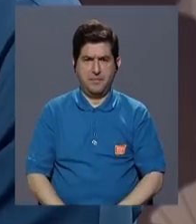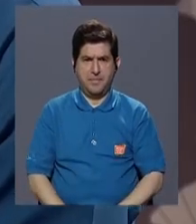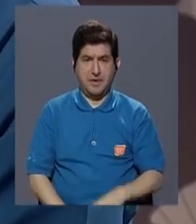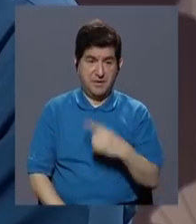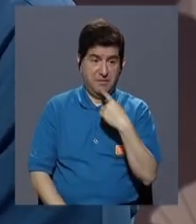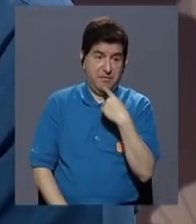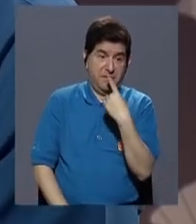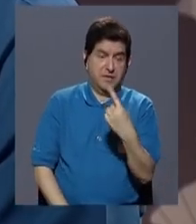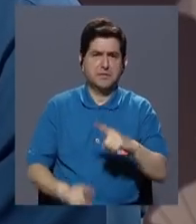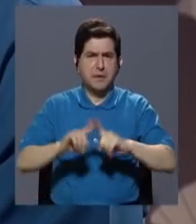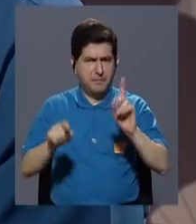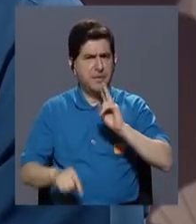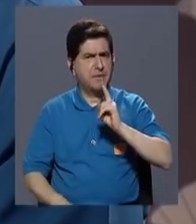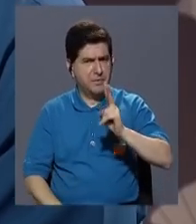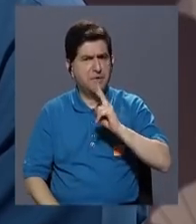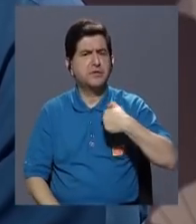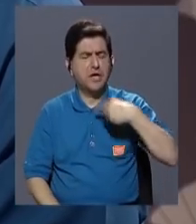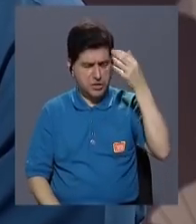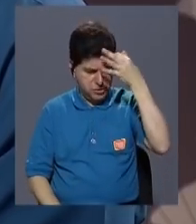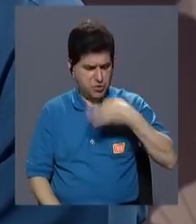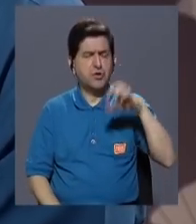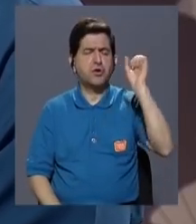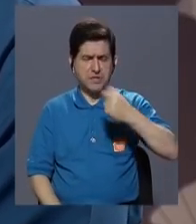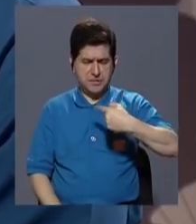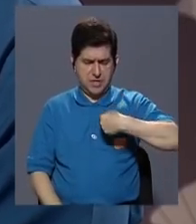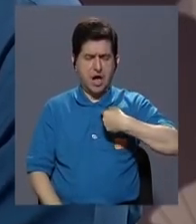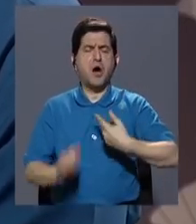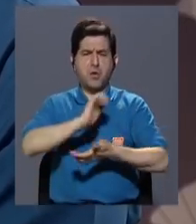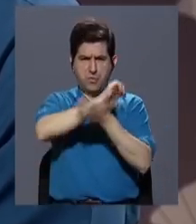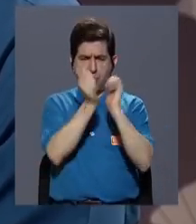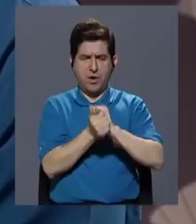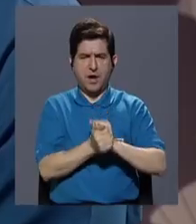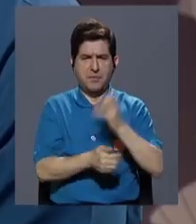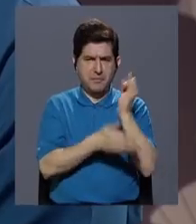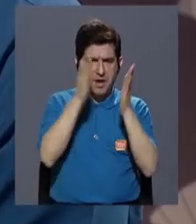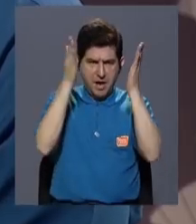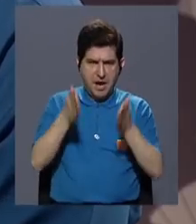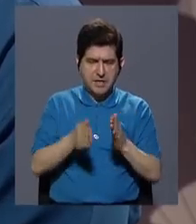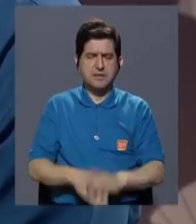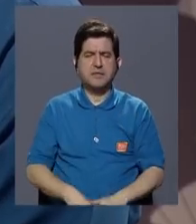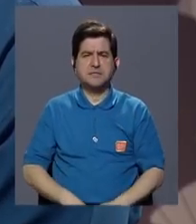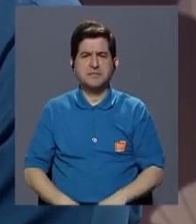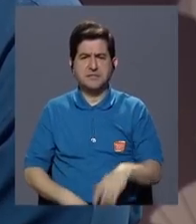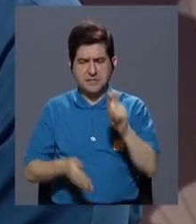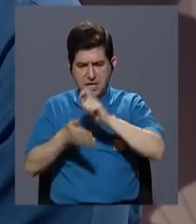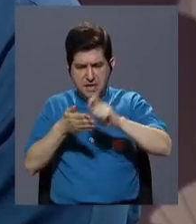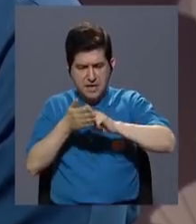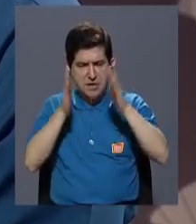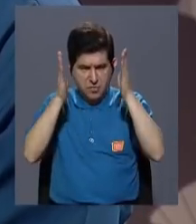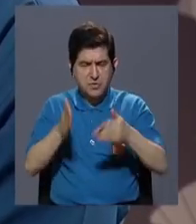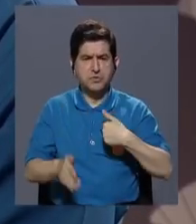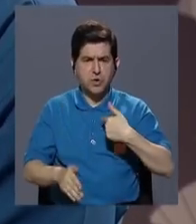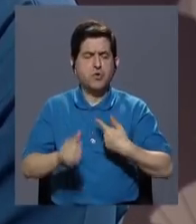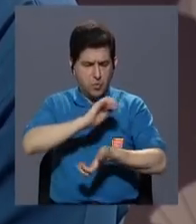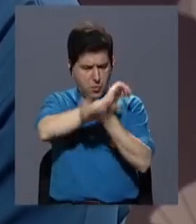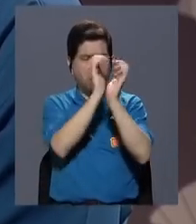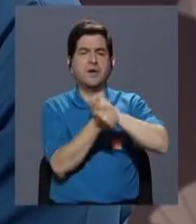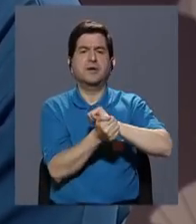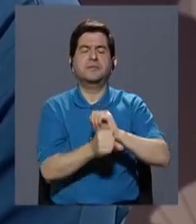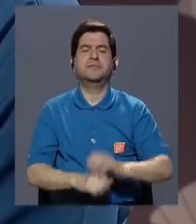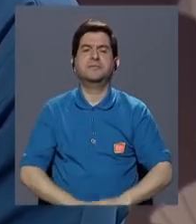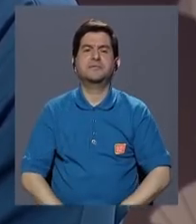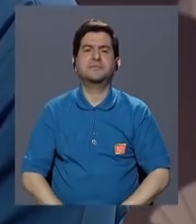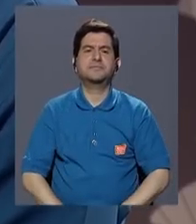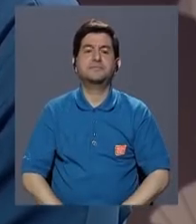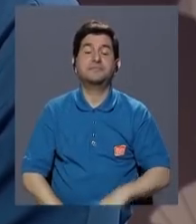definitivamente yo sí creo que lo cambien a uno como artista como realizador como creador si lo cambia o no este creo que esta